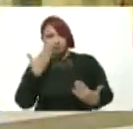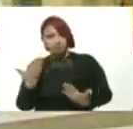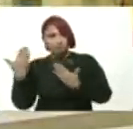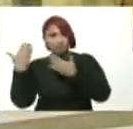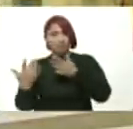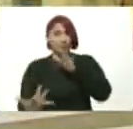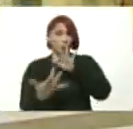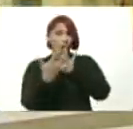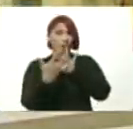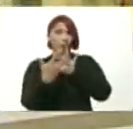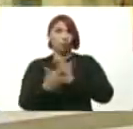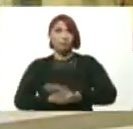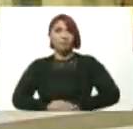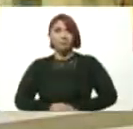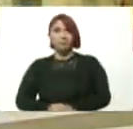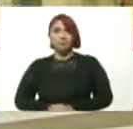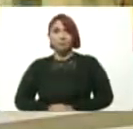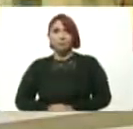favor